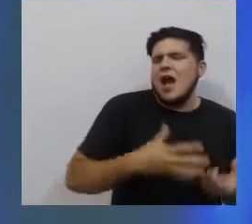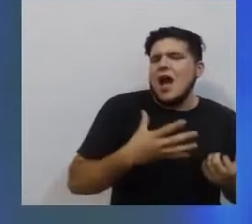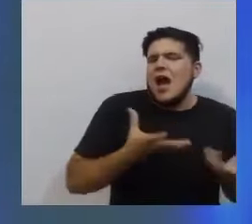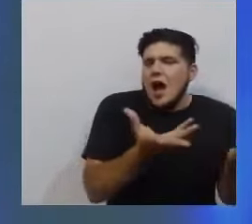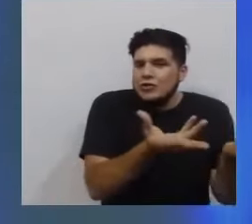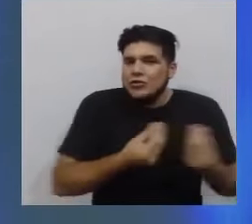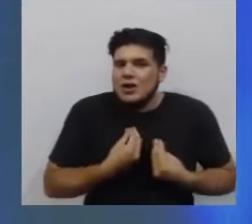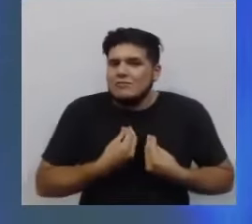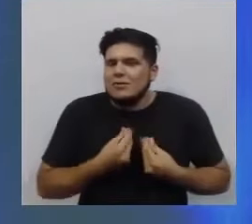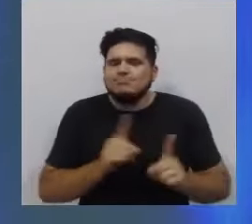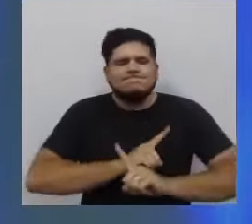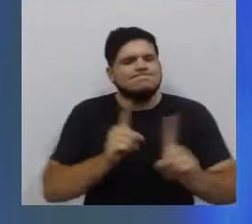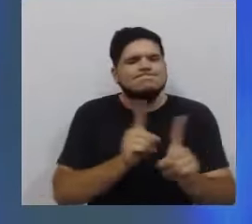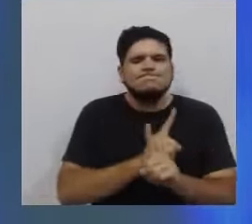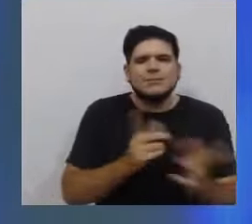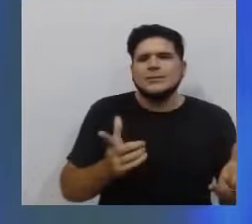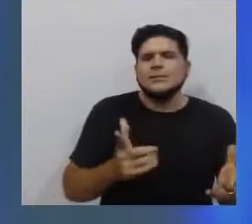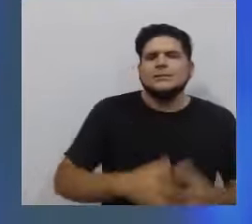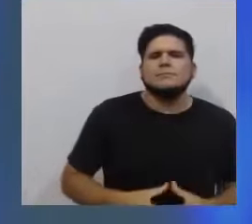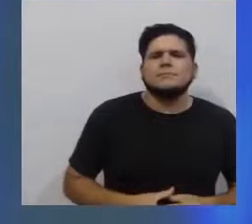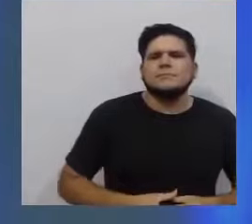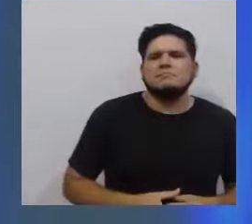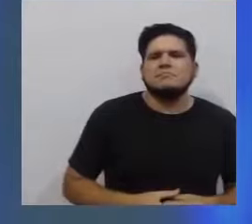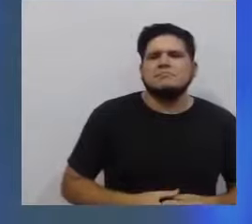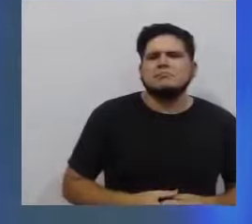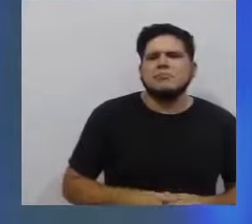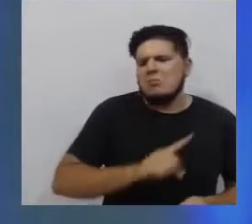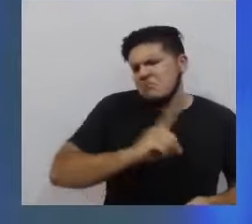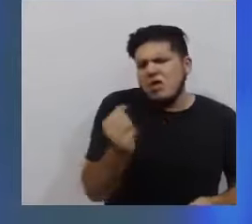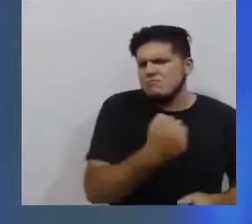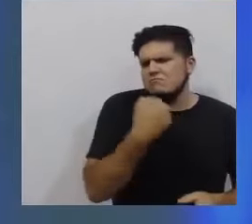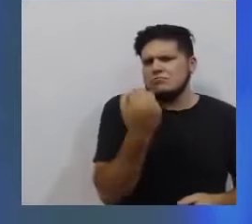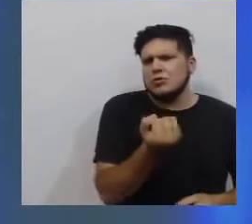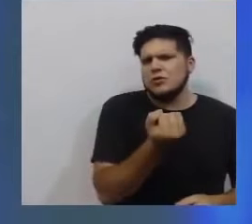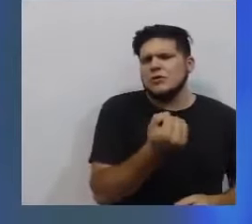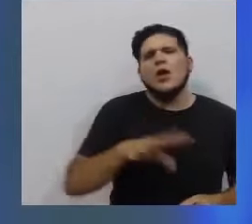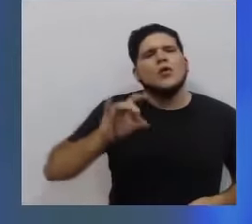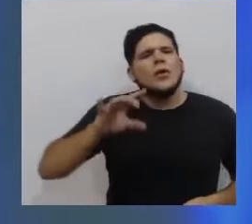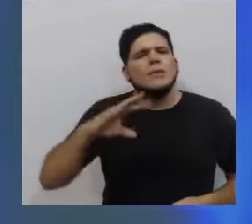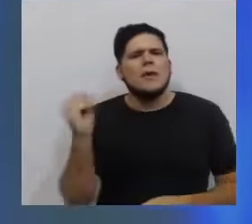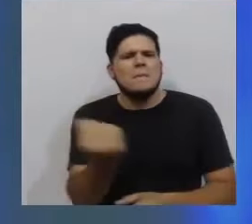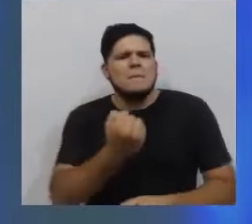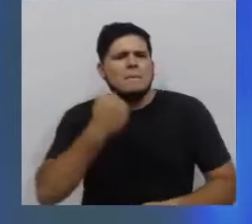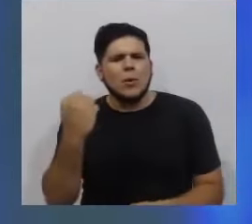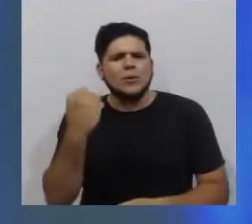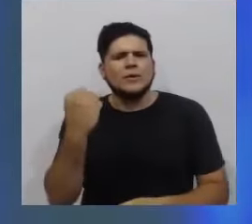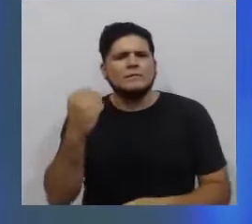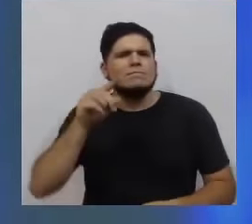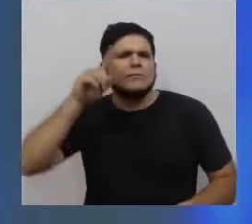dios y pones a dios en el lugar que tiene que estar y haces lo que tienes que hacer dios te va a sorprender